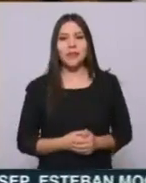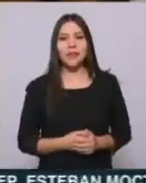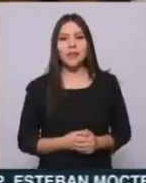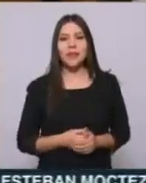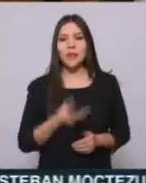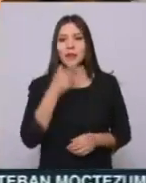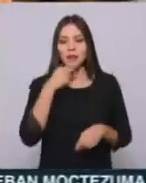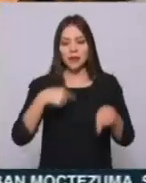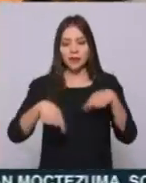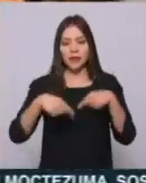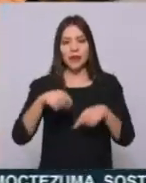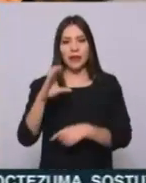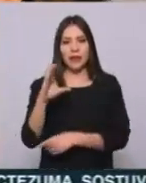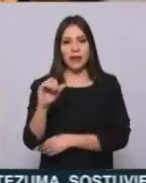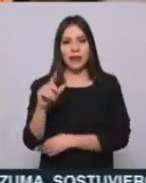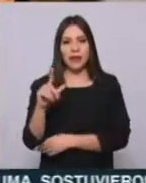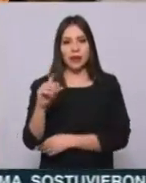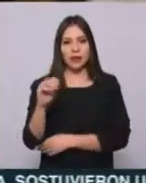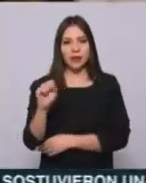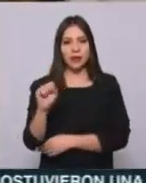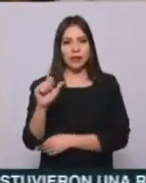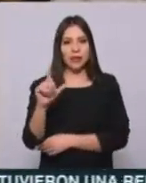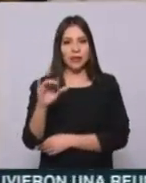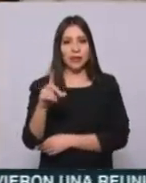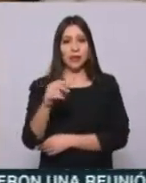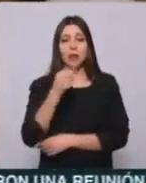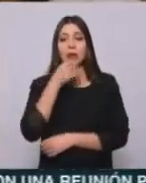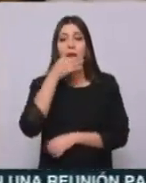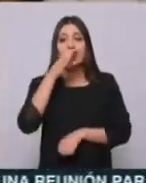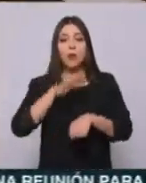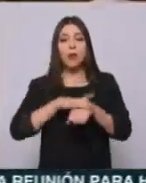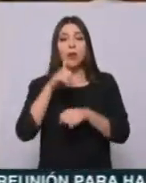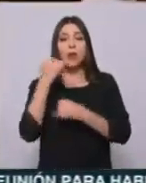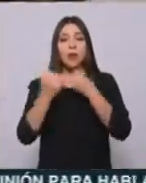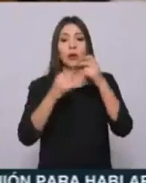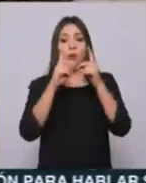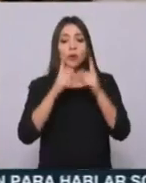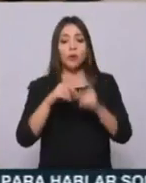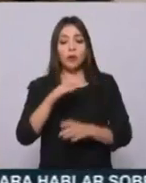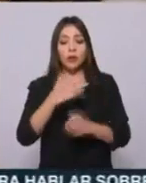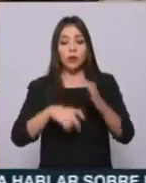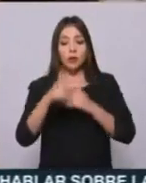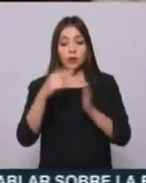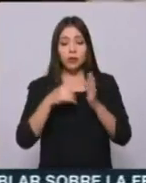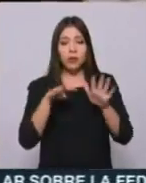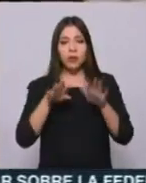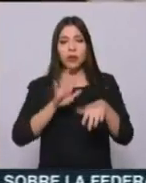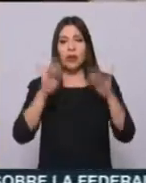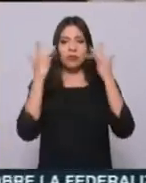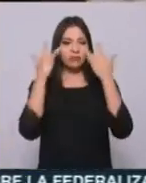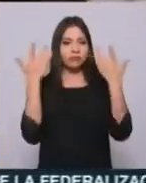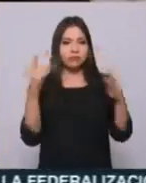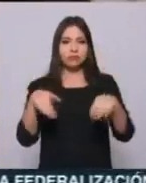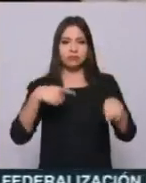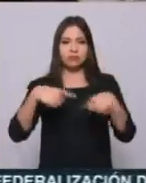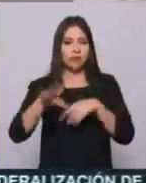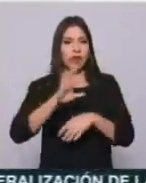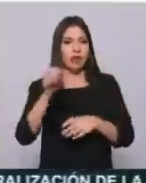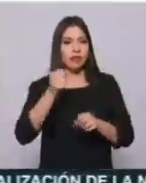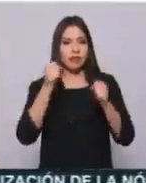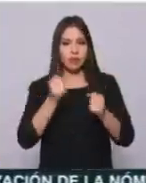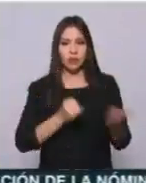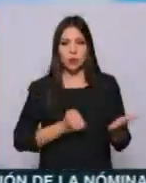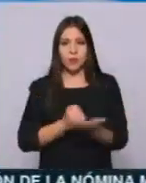El defensa mexicano Carlos Salcido anunció que tras finalizar el torneo Apertura 2019 se retirará de las canchas de manera definitiva. Salcido,